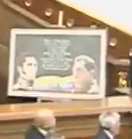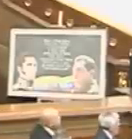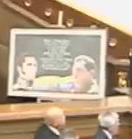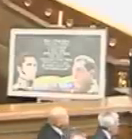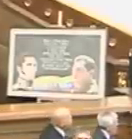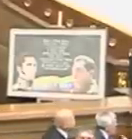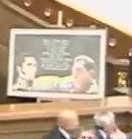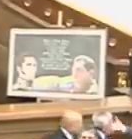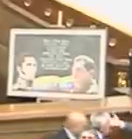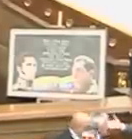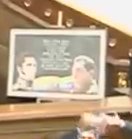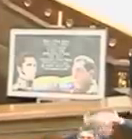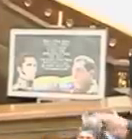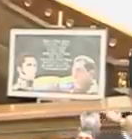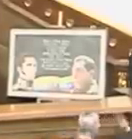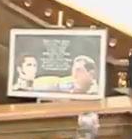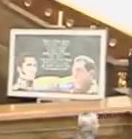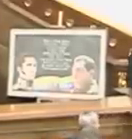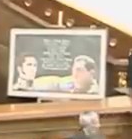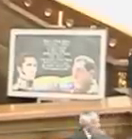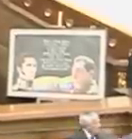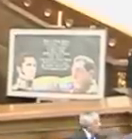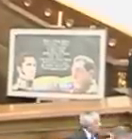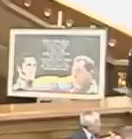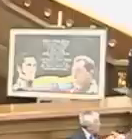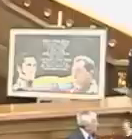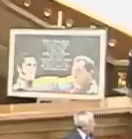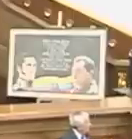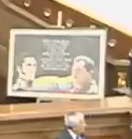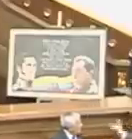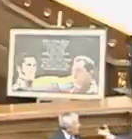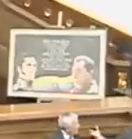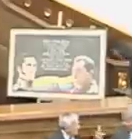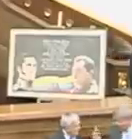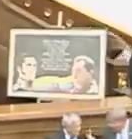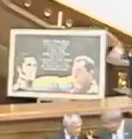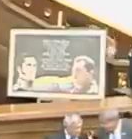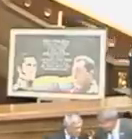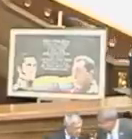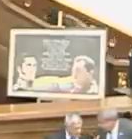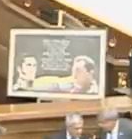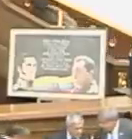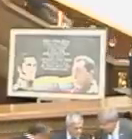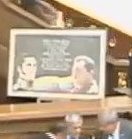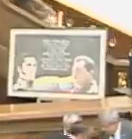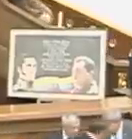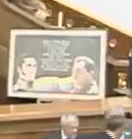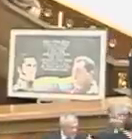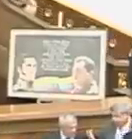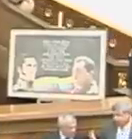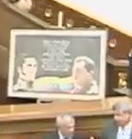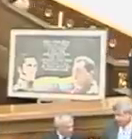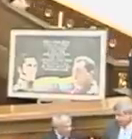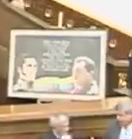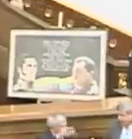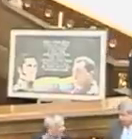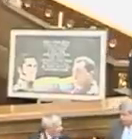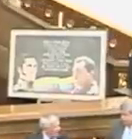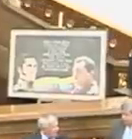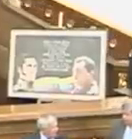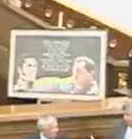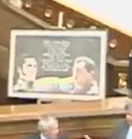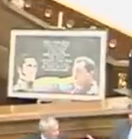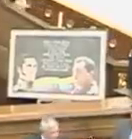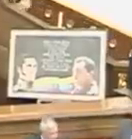buenas tardes, queridas diputadas, queridos diputados. Por favor, ocupen sus curules para dar inicio a la sesión